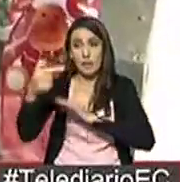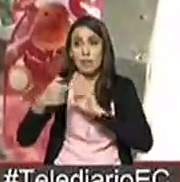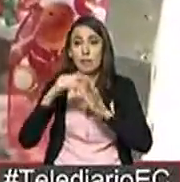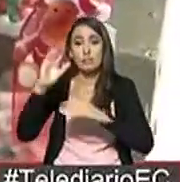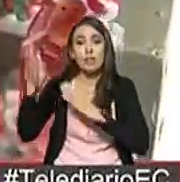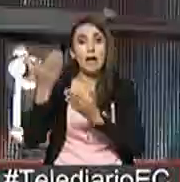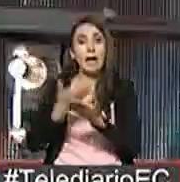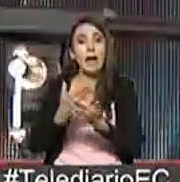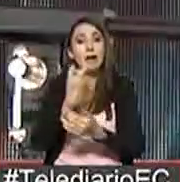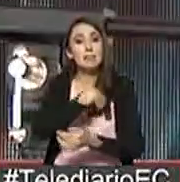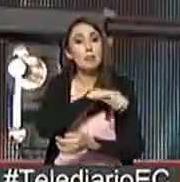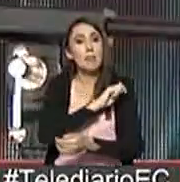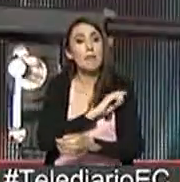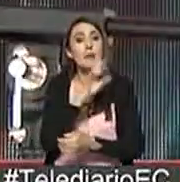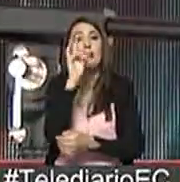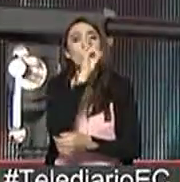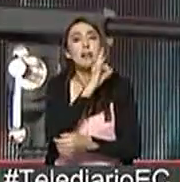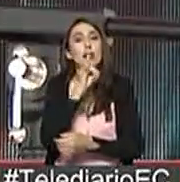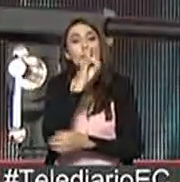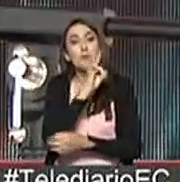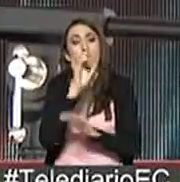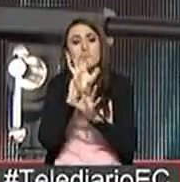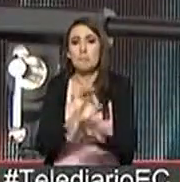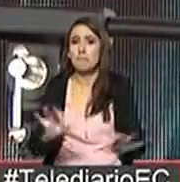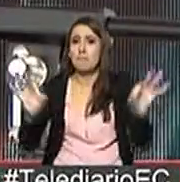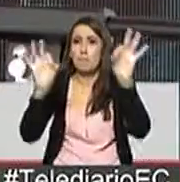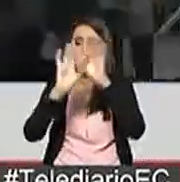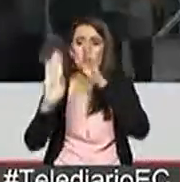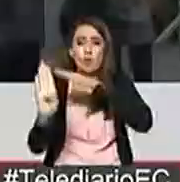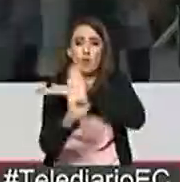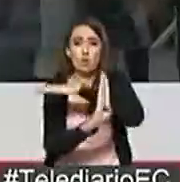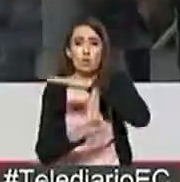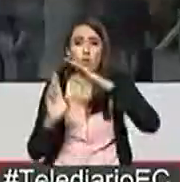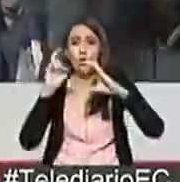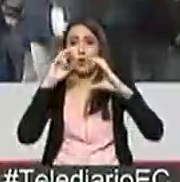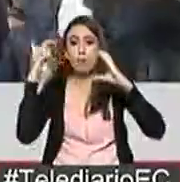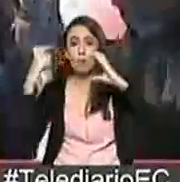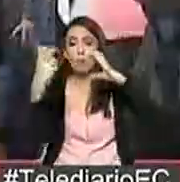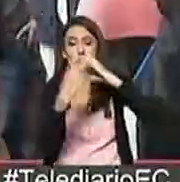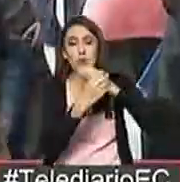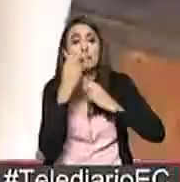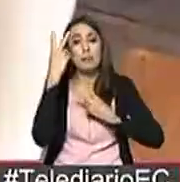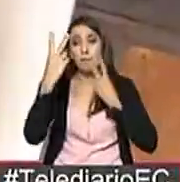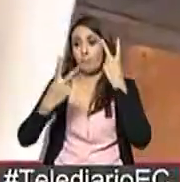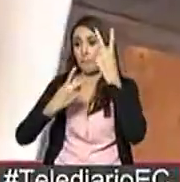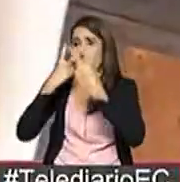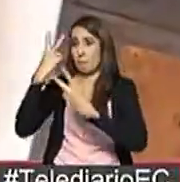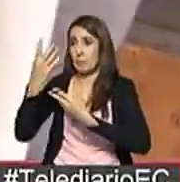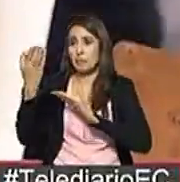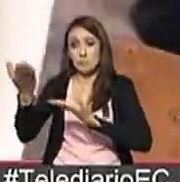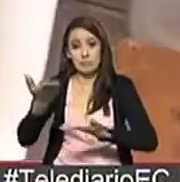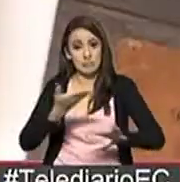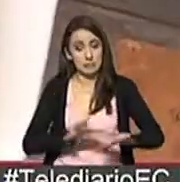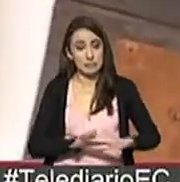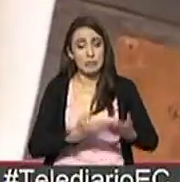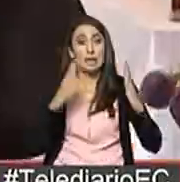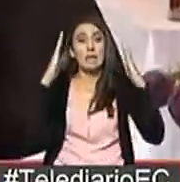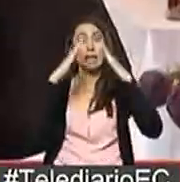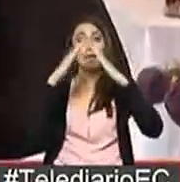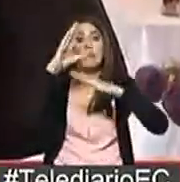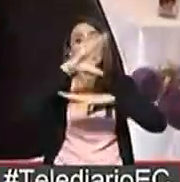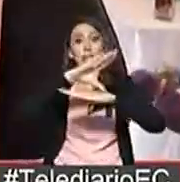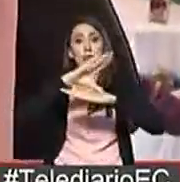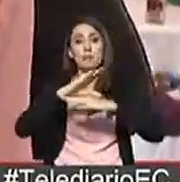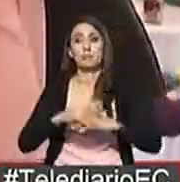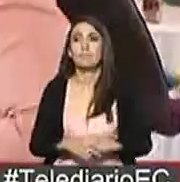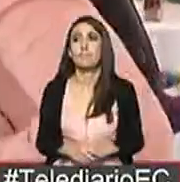y Estados Unidos. No se olviden que esto es un puntal importantísimo para el turismo. Pidió que los ciudadanos visiten la galería que se abrió en el Palacio de Gobierno.